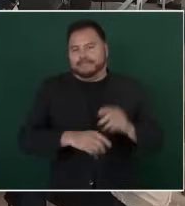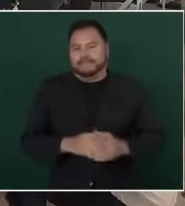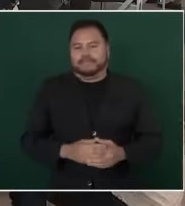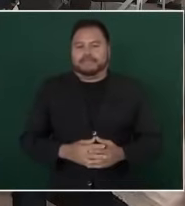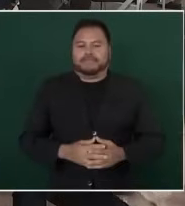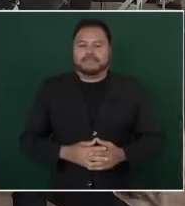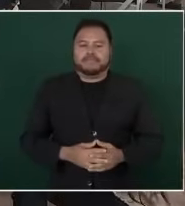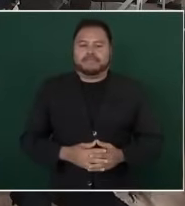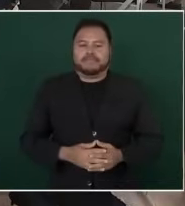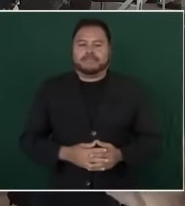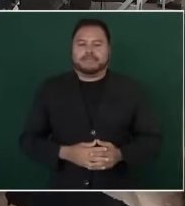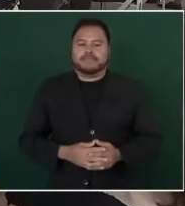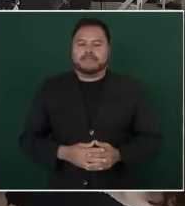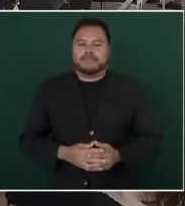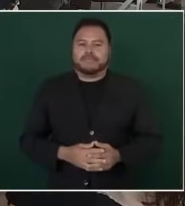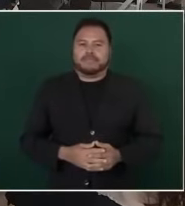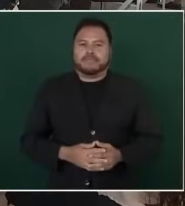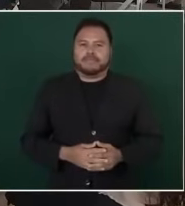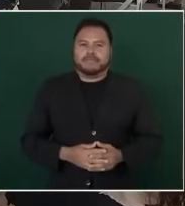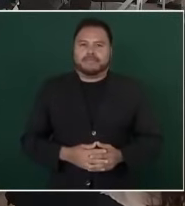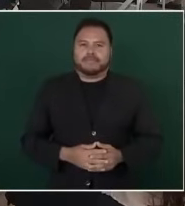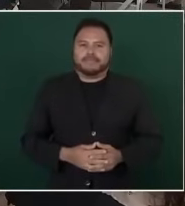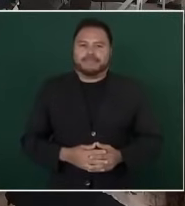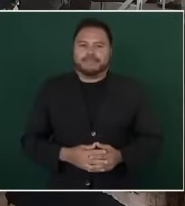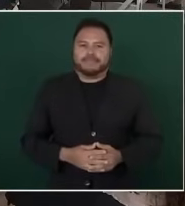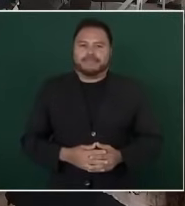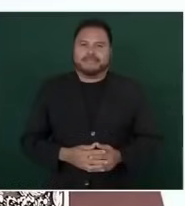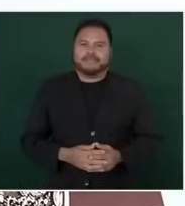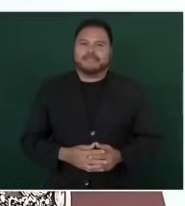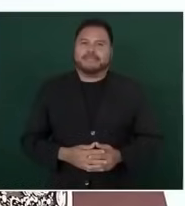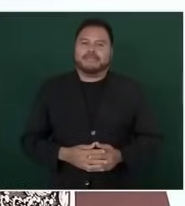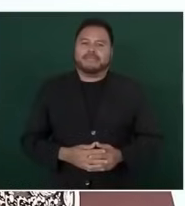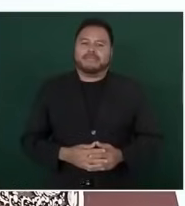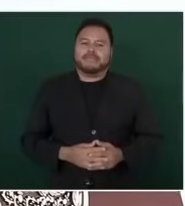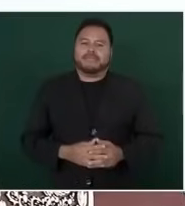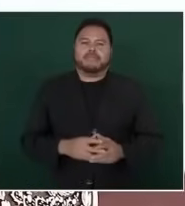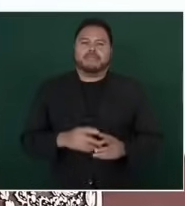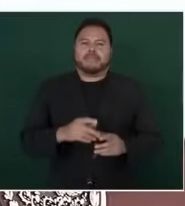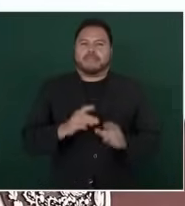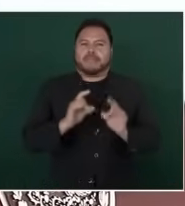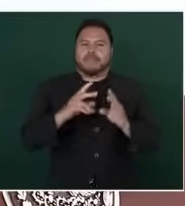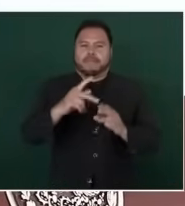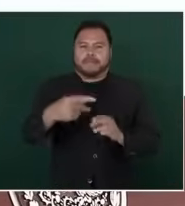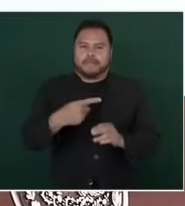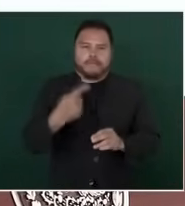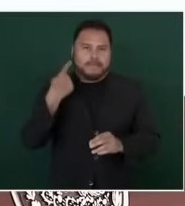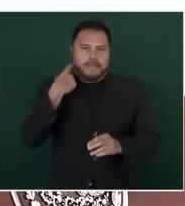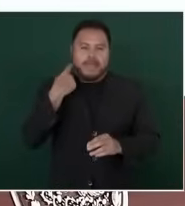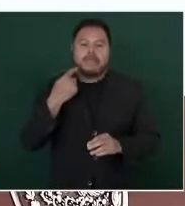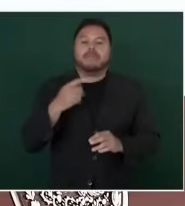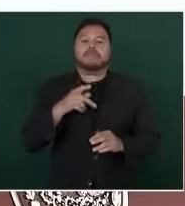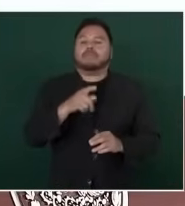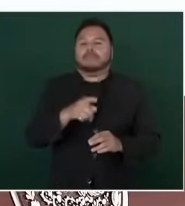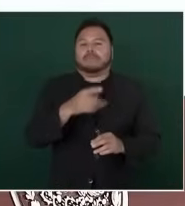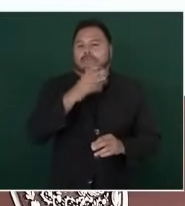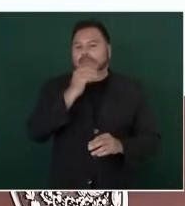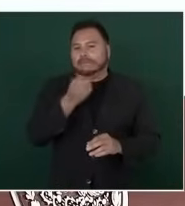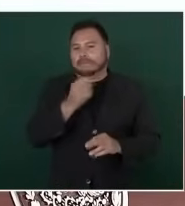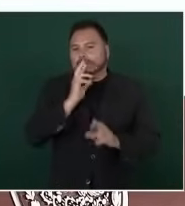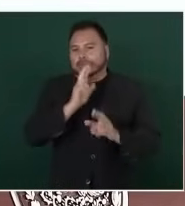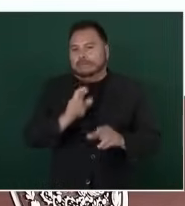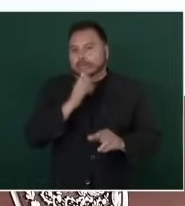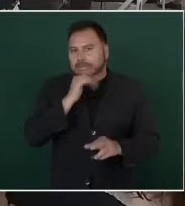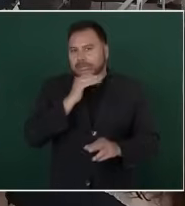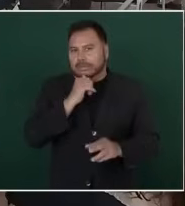Claudia va a ganar y que habló mal de los partidos de oposición. Yo de eso no puedo decir nada. Bueno, eso es lo que ella le pregunta, cómo ve a